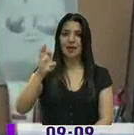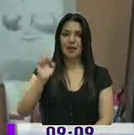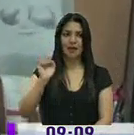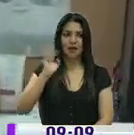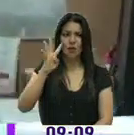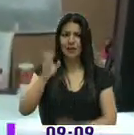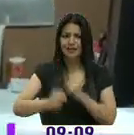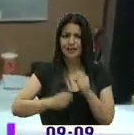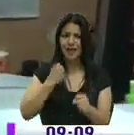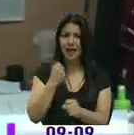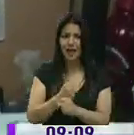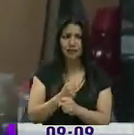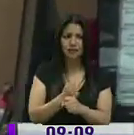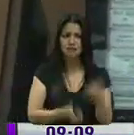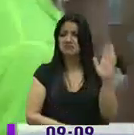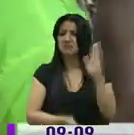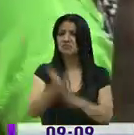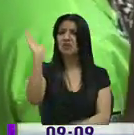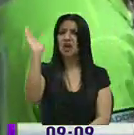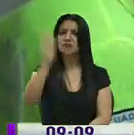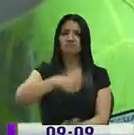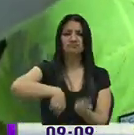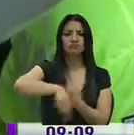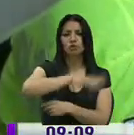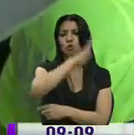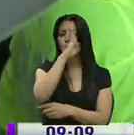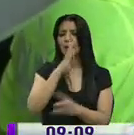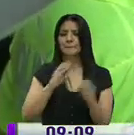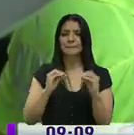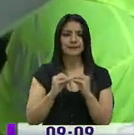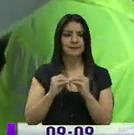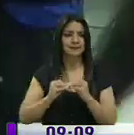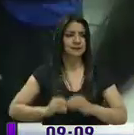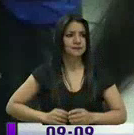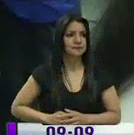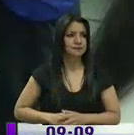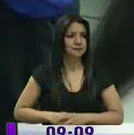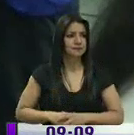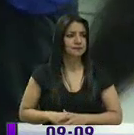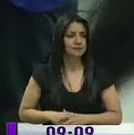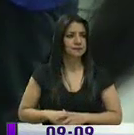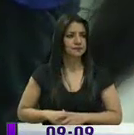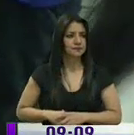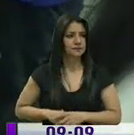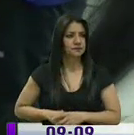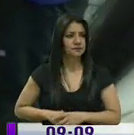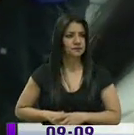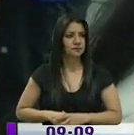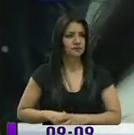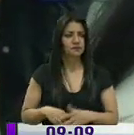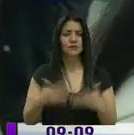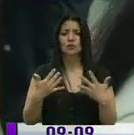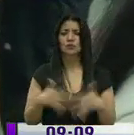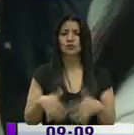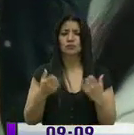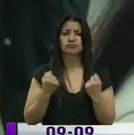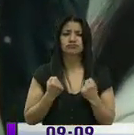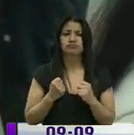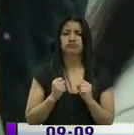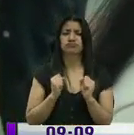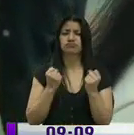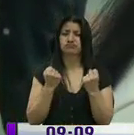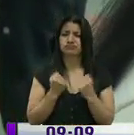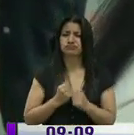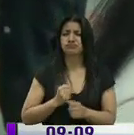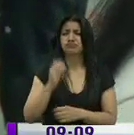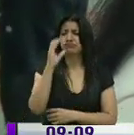salió de su casa y nunca más regresó a través de todo el tiempo y hoy he buscado